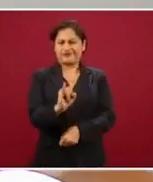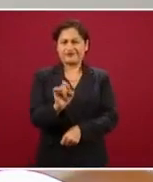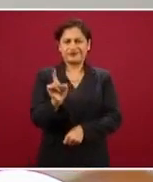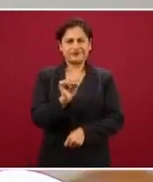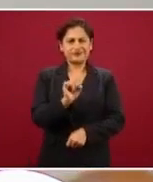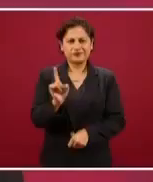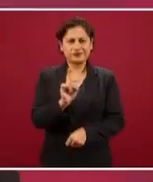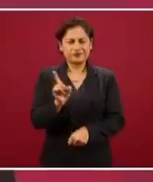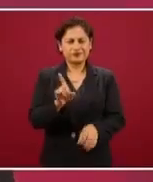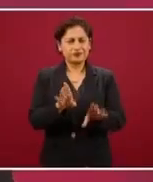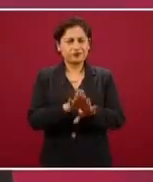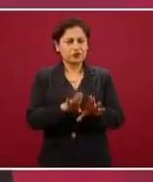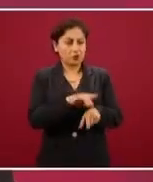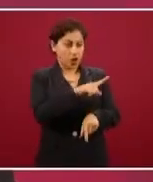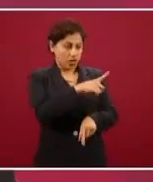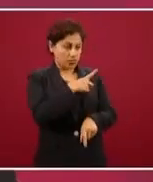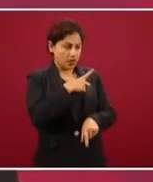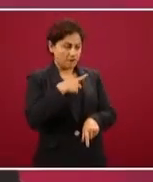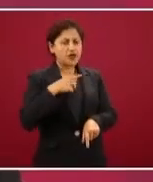asuma su deuda.